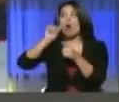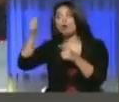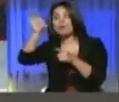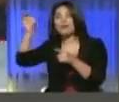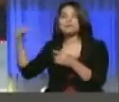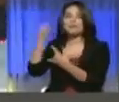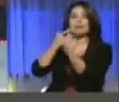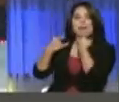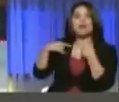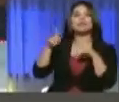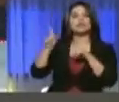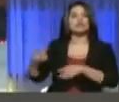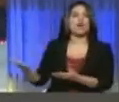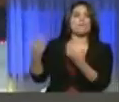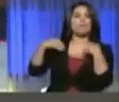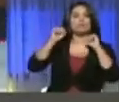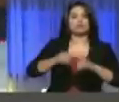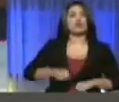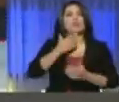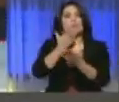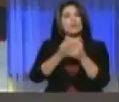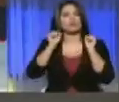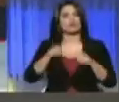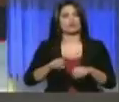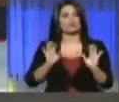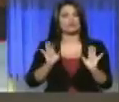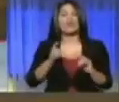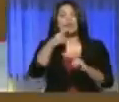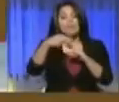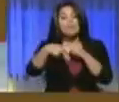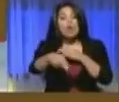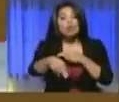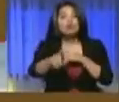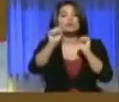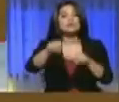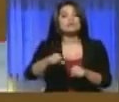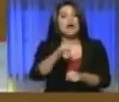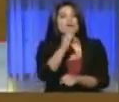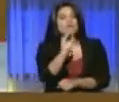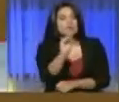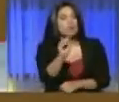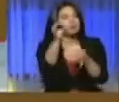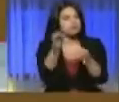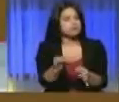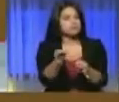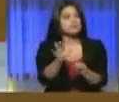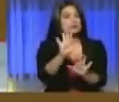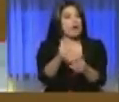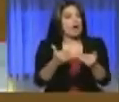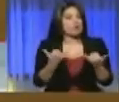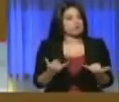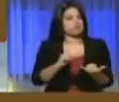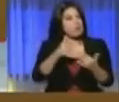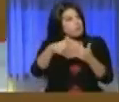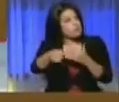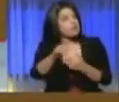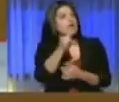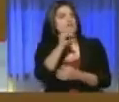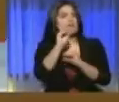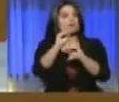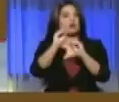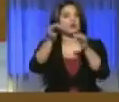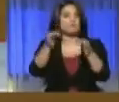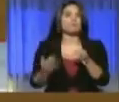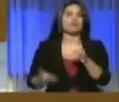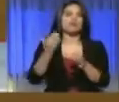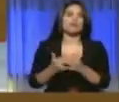la propuesta que estamos construyendo. Muy pronto se podrá dar anuncios importantes, presidente, y bueno, nosotros estamos acá revisando no